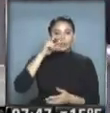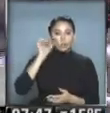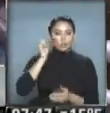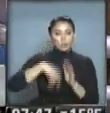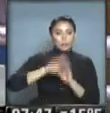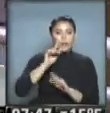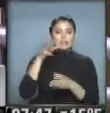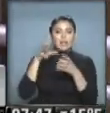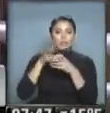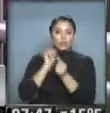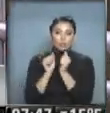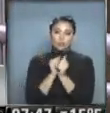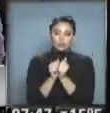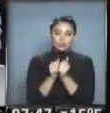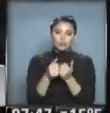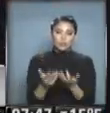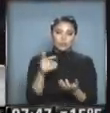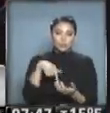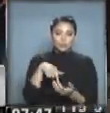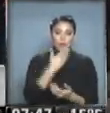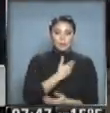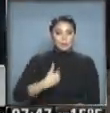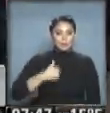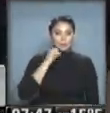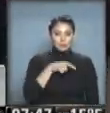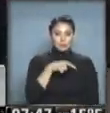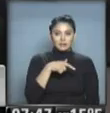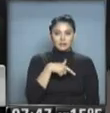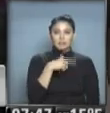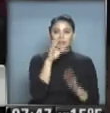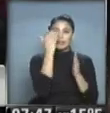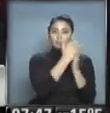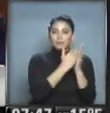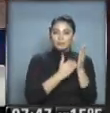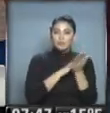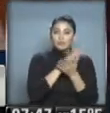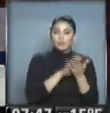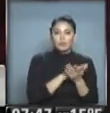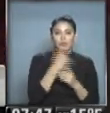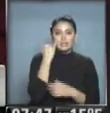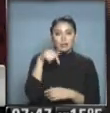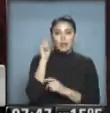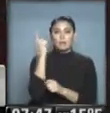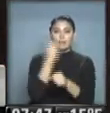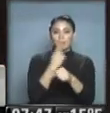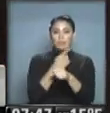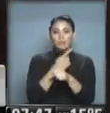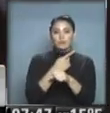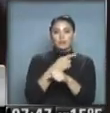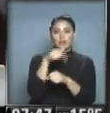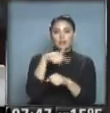a Rosario Central, con lo cual Miguel Ángel Russo, en el armado de este nuevo Central, ya en Primera División, contará con